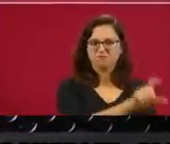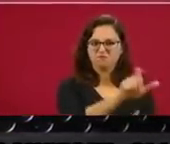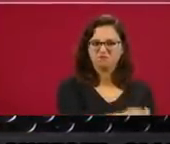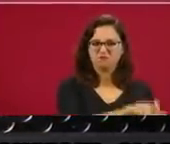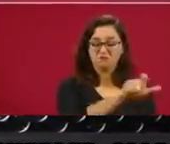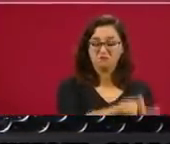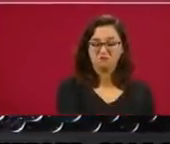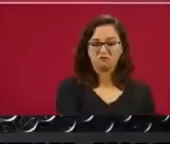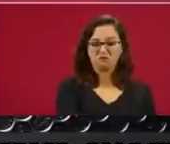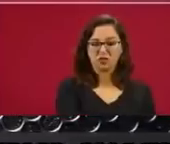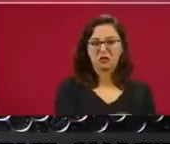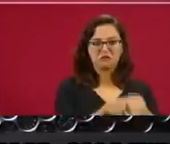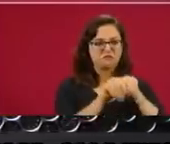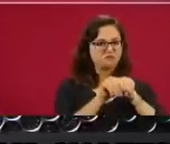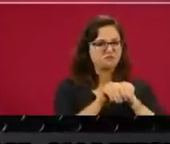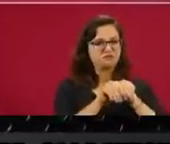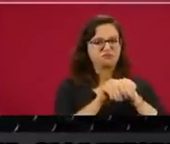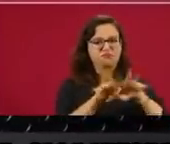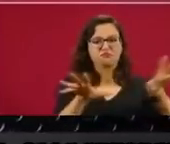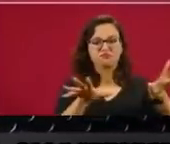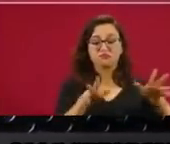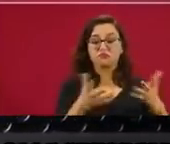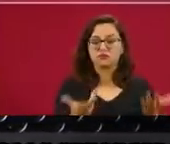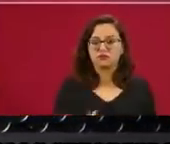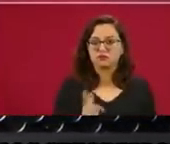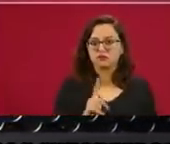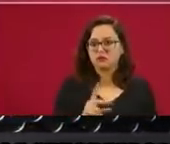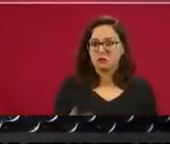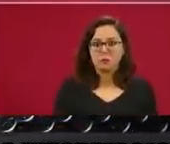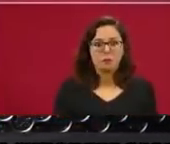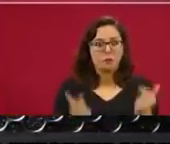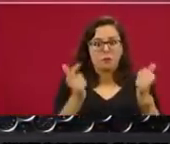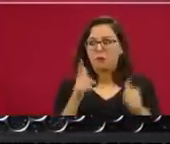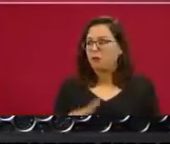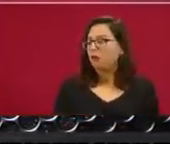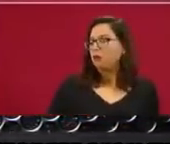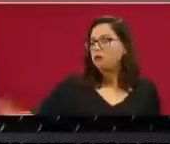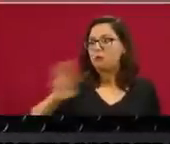Y de inmediato, ¿de dónde sale eso?